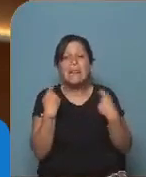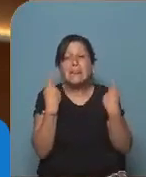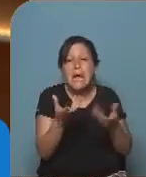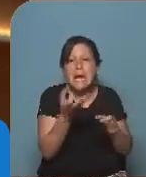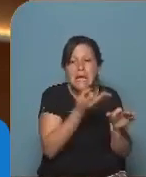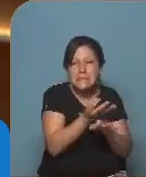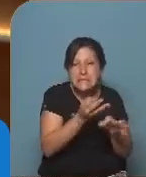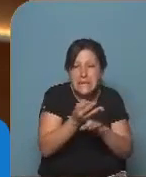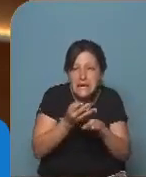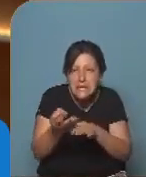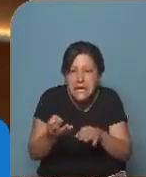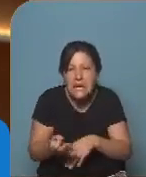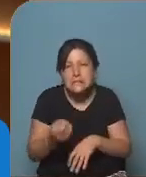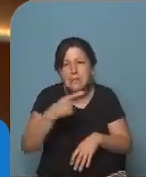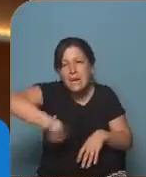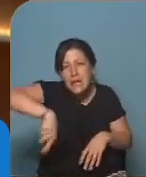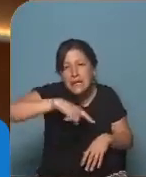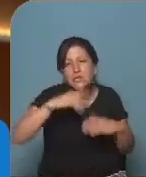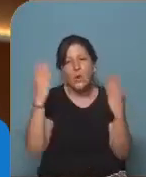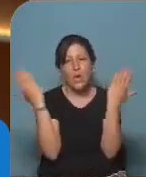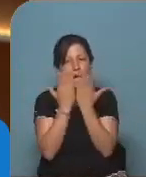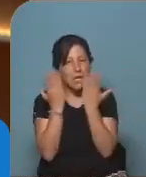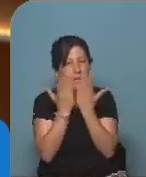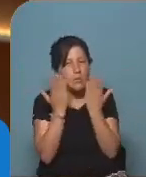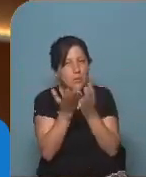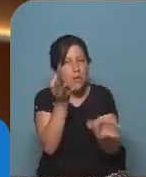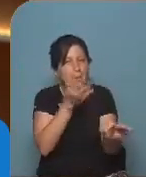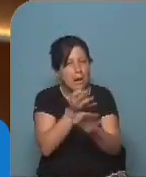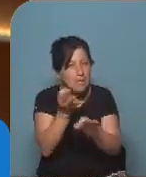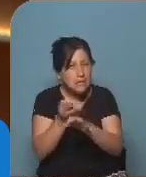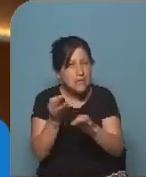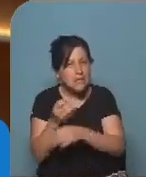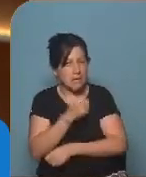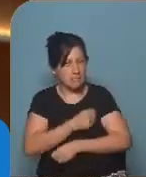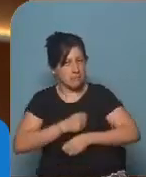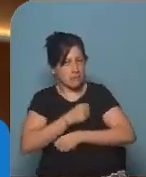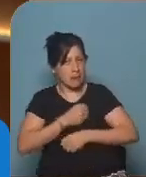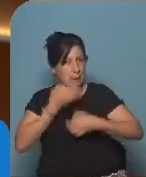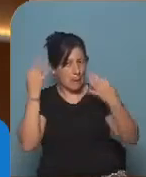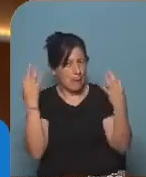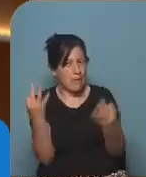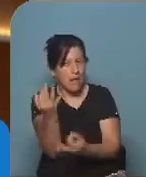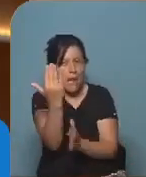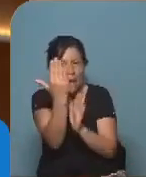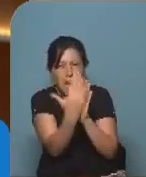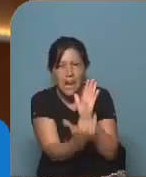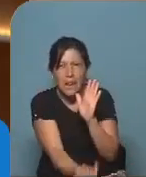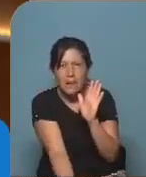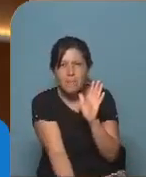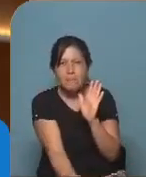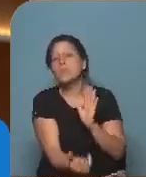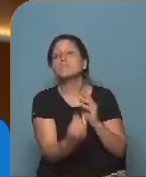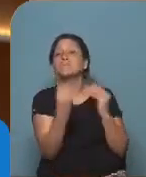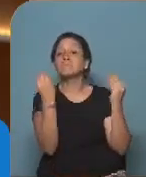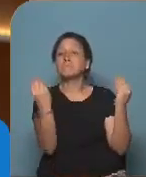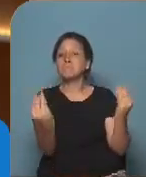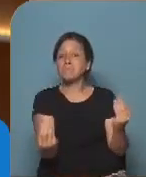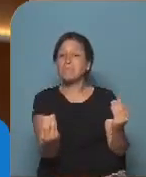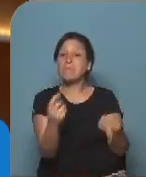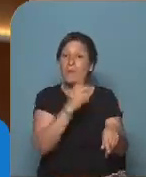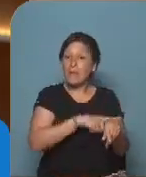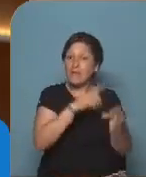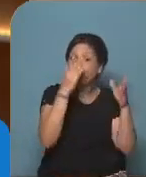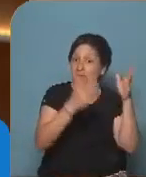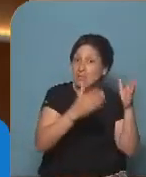que estudien, para enseñarles hábitos de higiene. Entonces, en lugar de mantenerlos internados precisamente con un